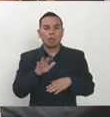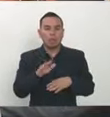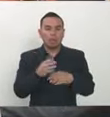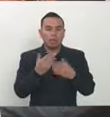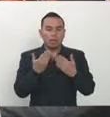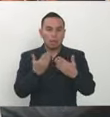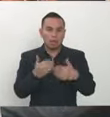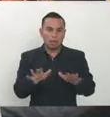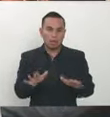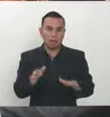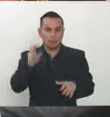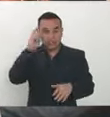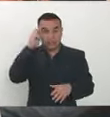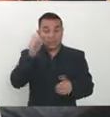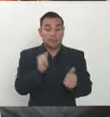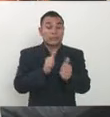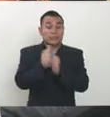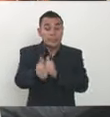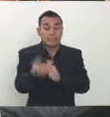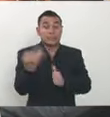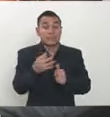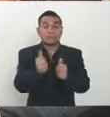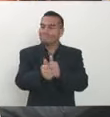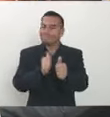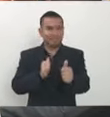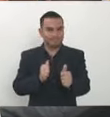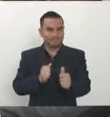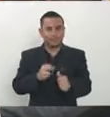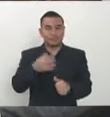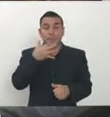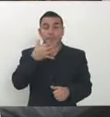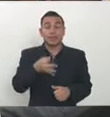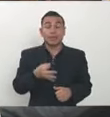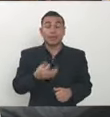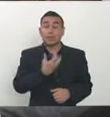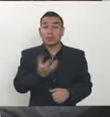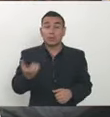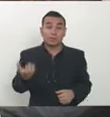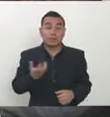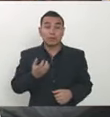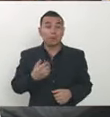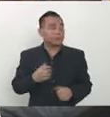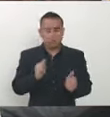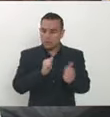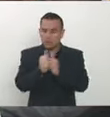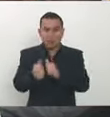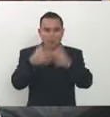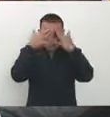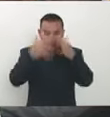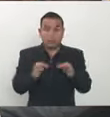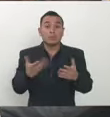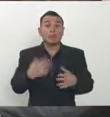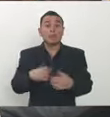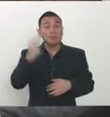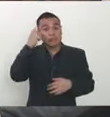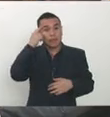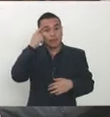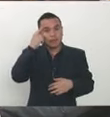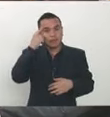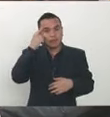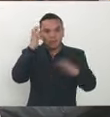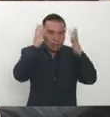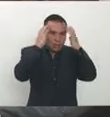el que la tome lento no la va a tener. Y muchas veces la gente no las toma rápido porque tiene miedo de cometer errores o que las cosas no salgan